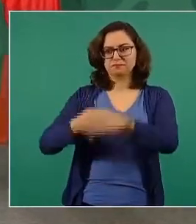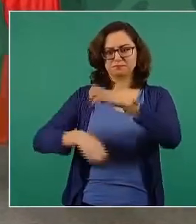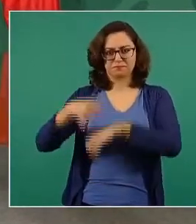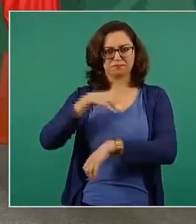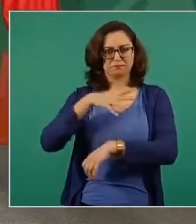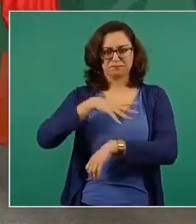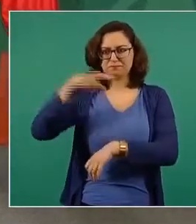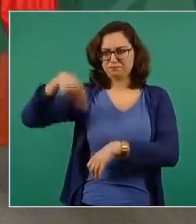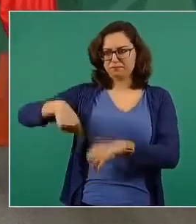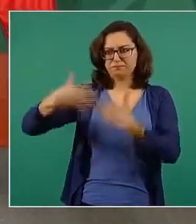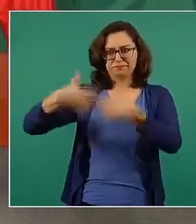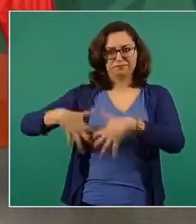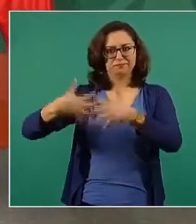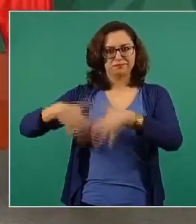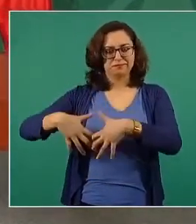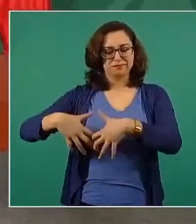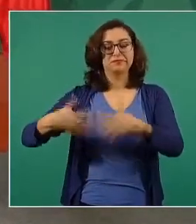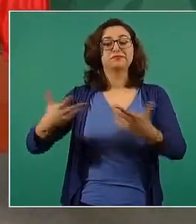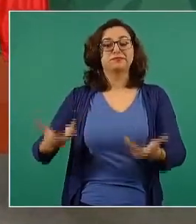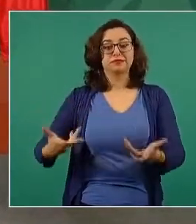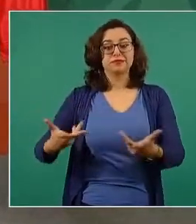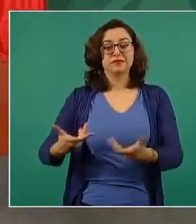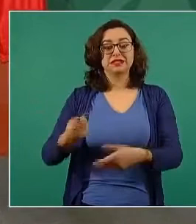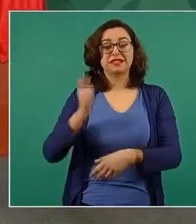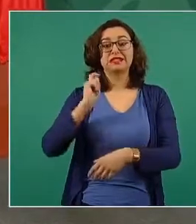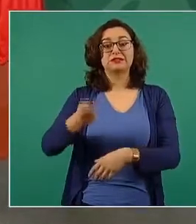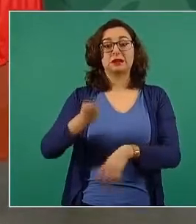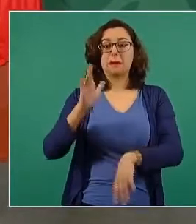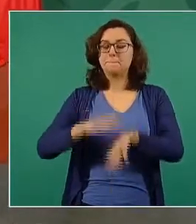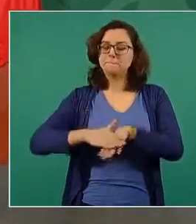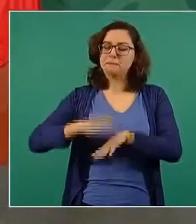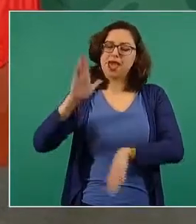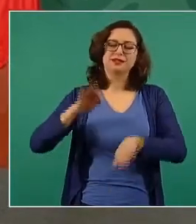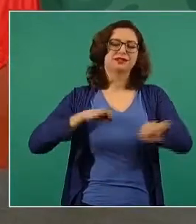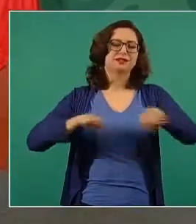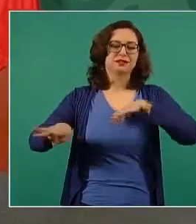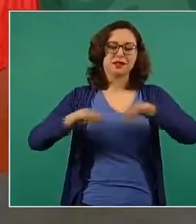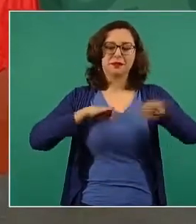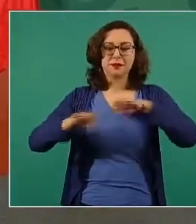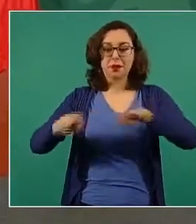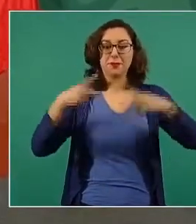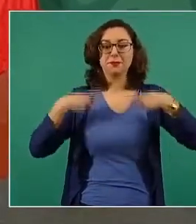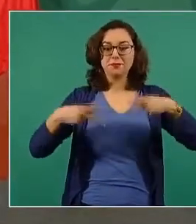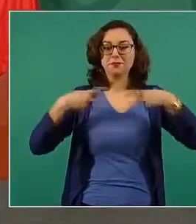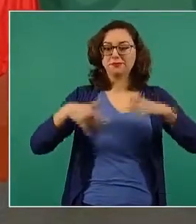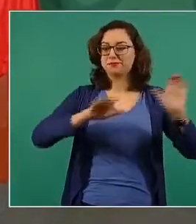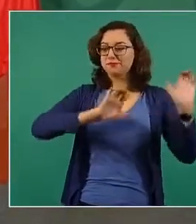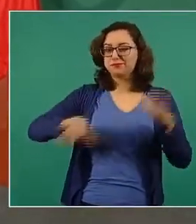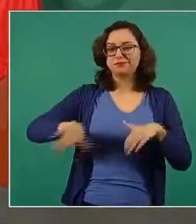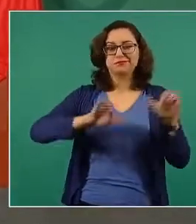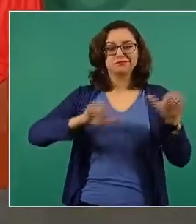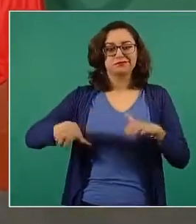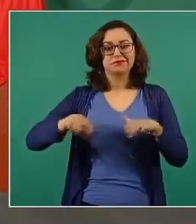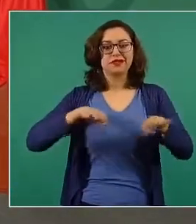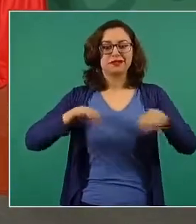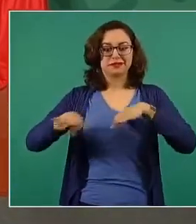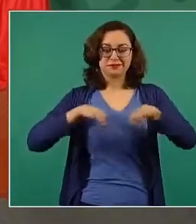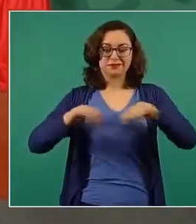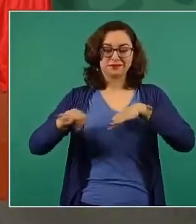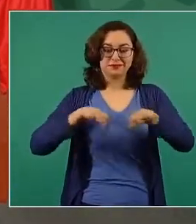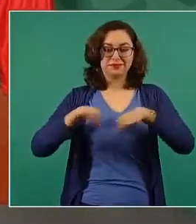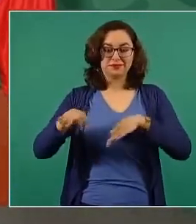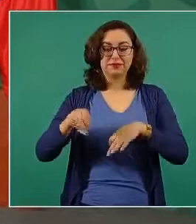se van a generar muchos empleos, de manera especial en